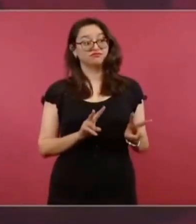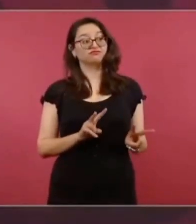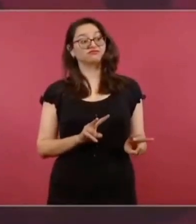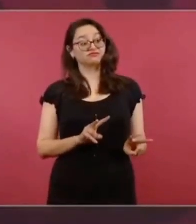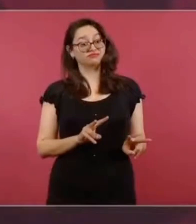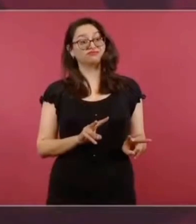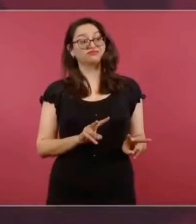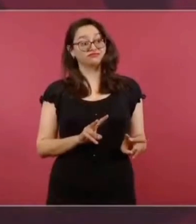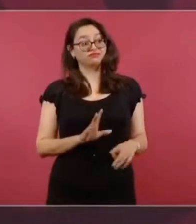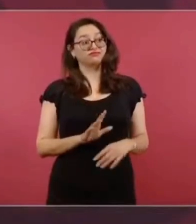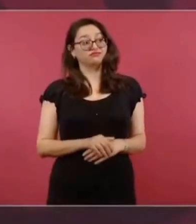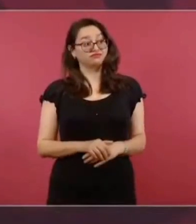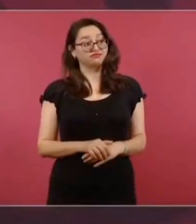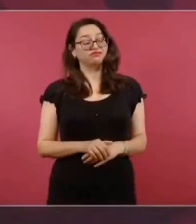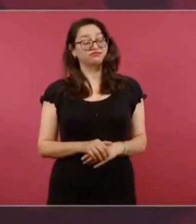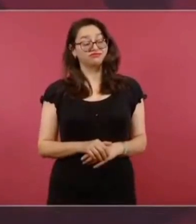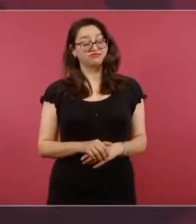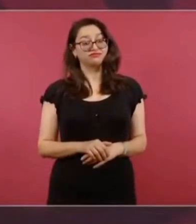de